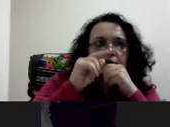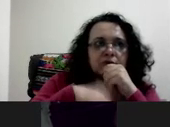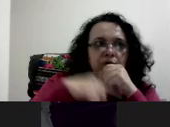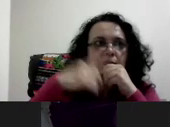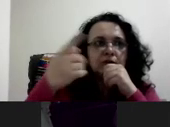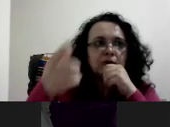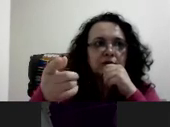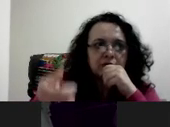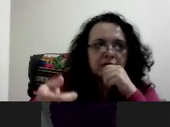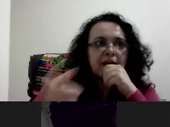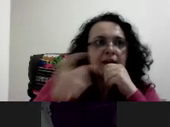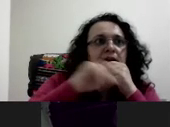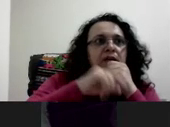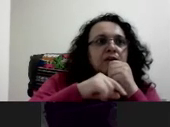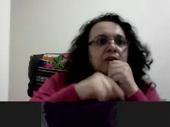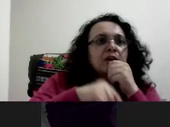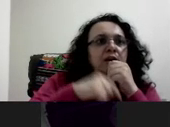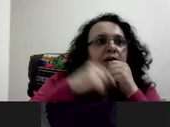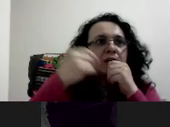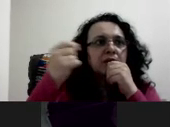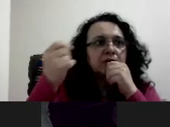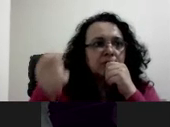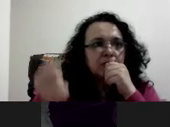yes, to take,